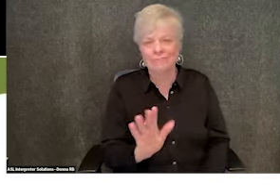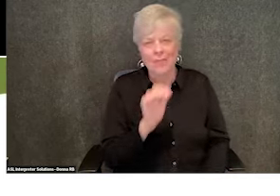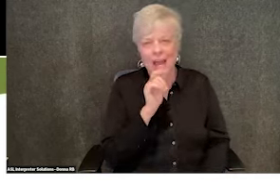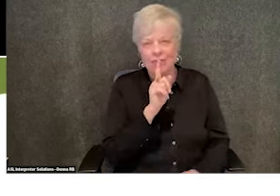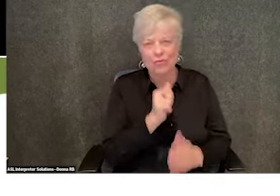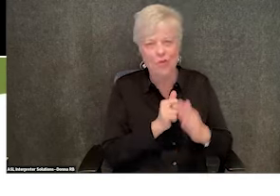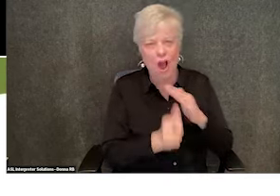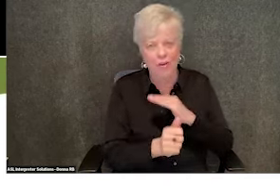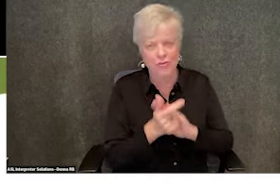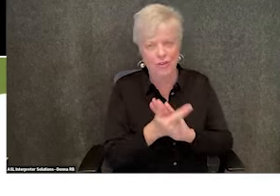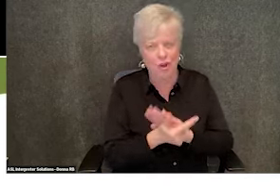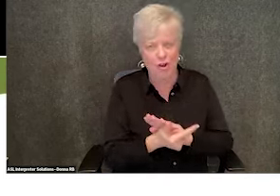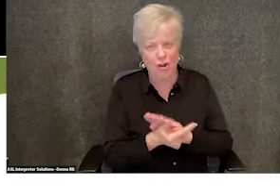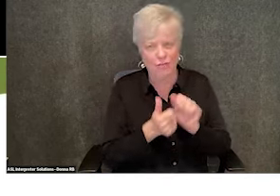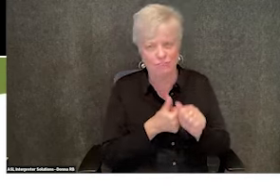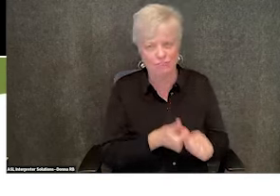Decisiones que